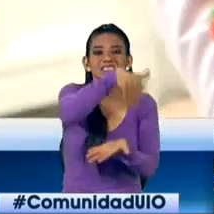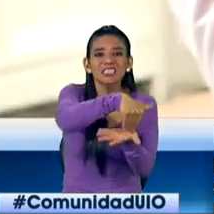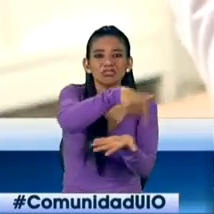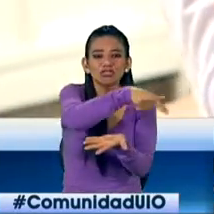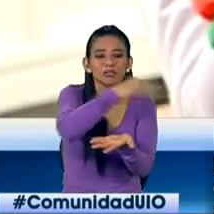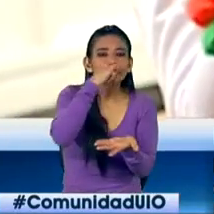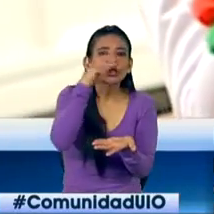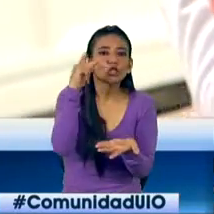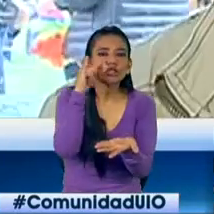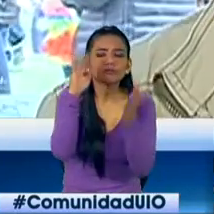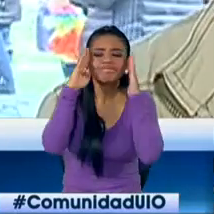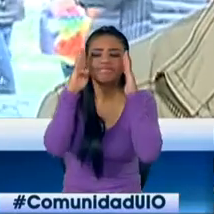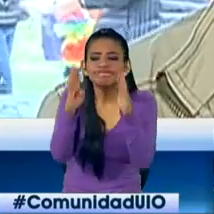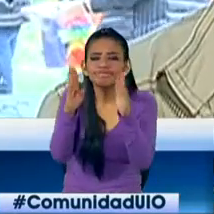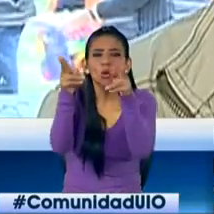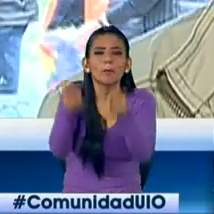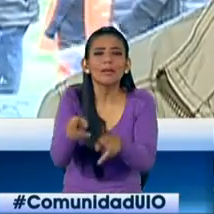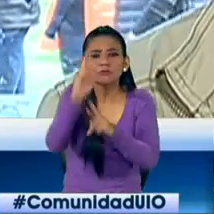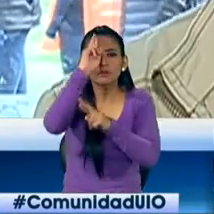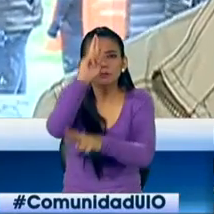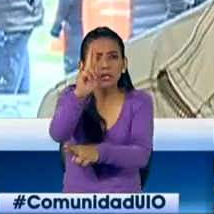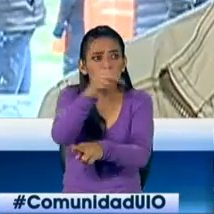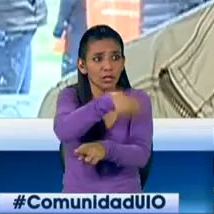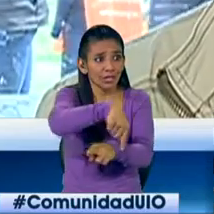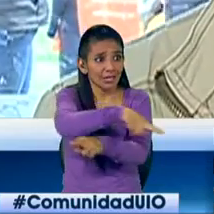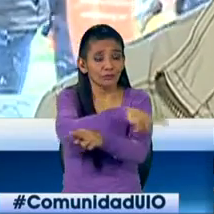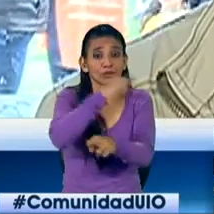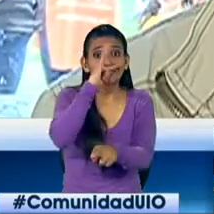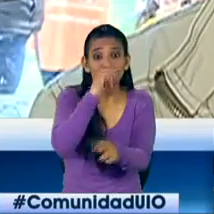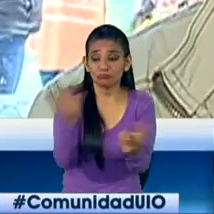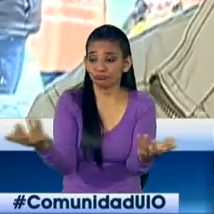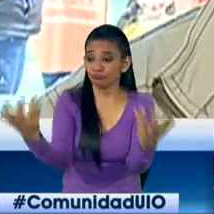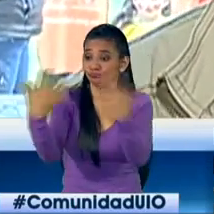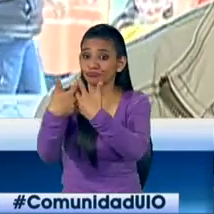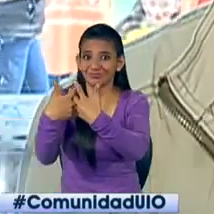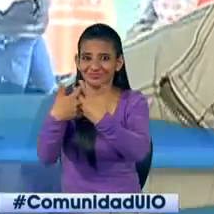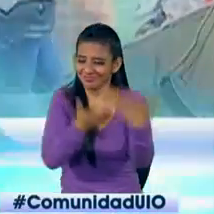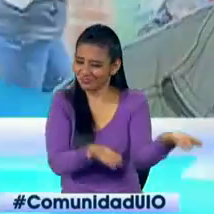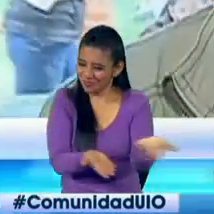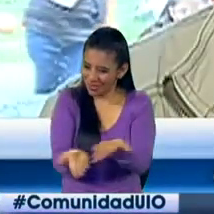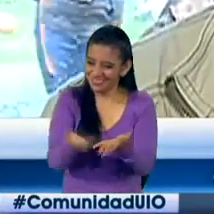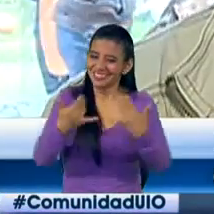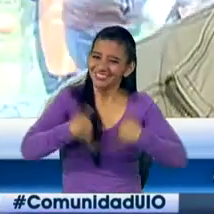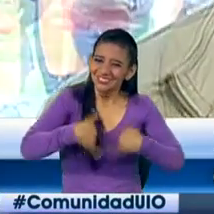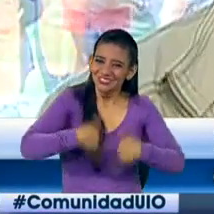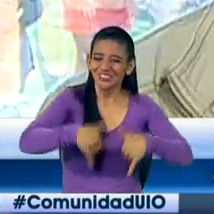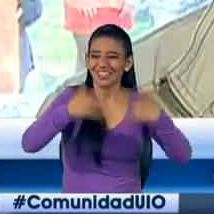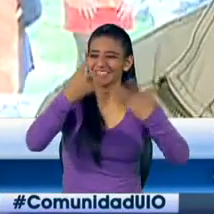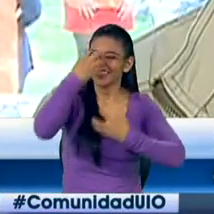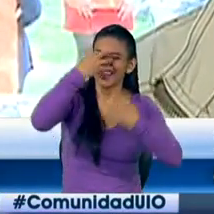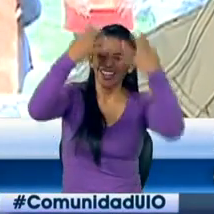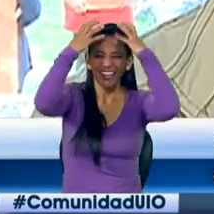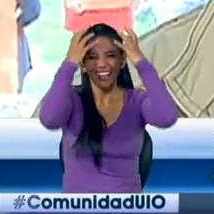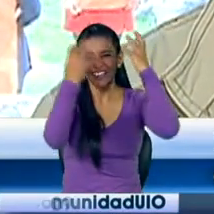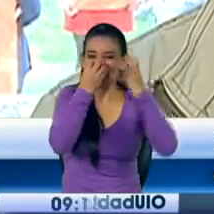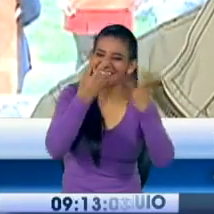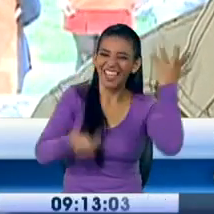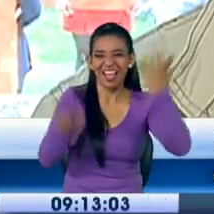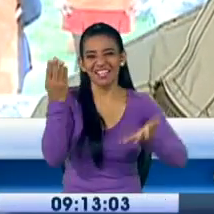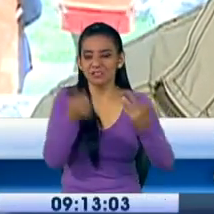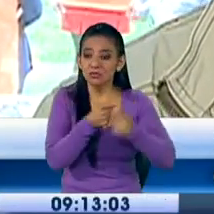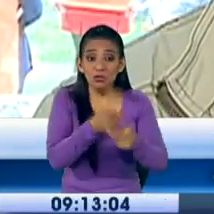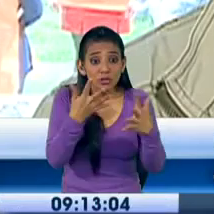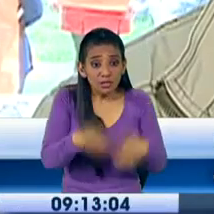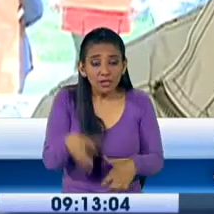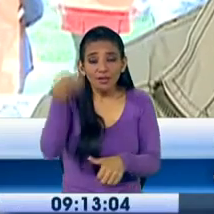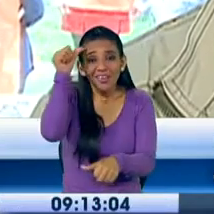de que participen niños de la guardería presentándose para los otros niños, queremos que esa experiencia se quede grabada